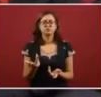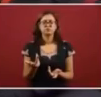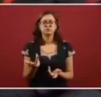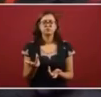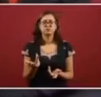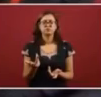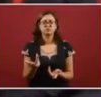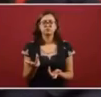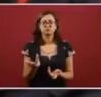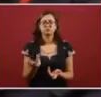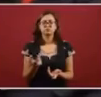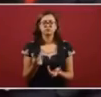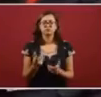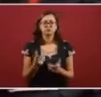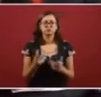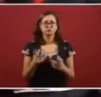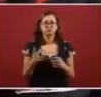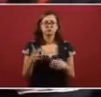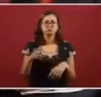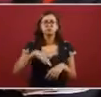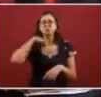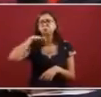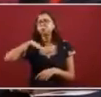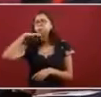se duerme,